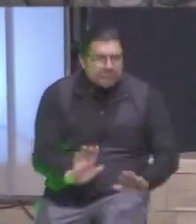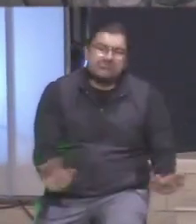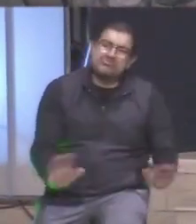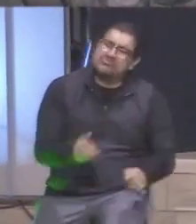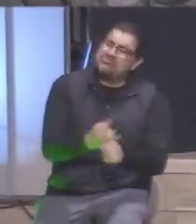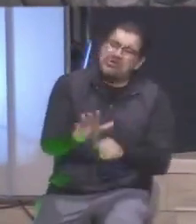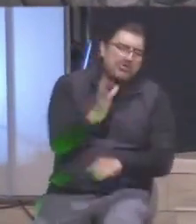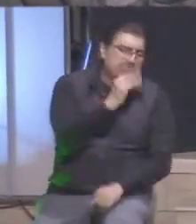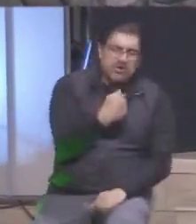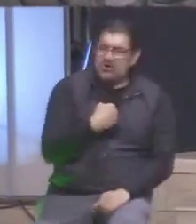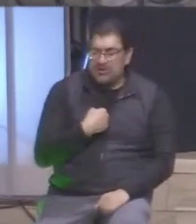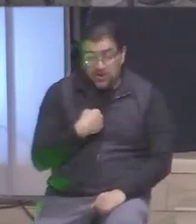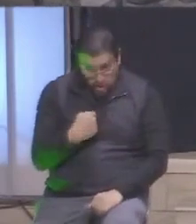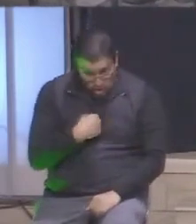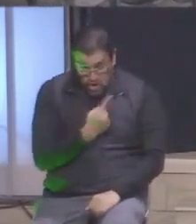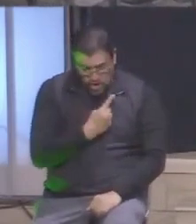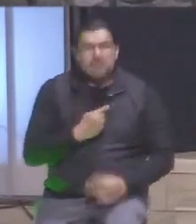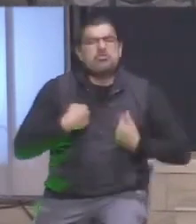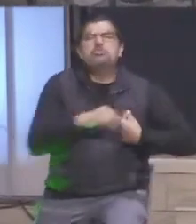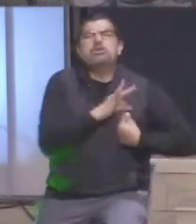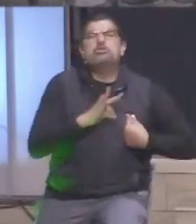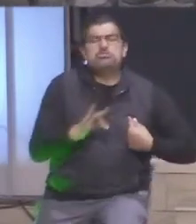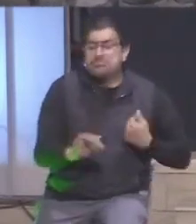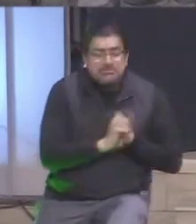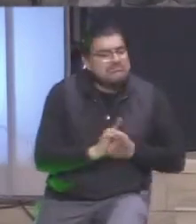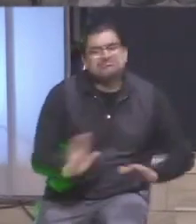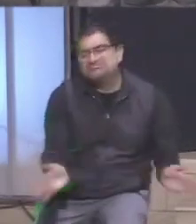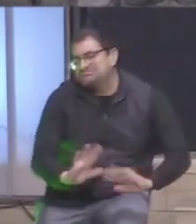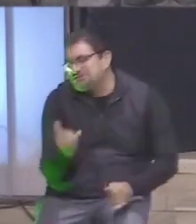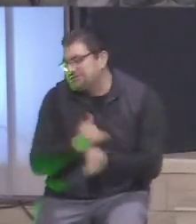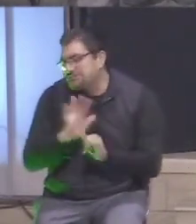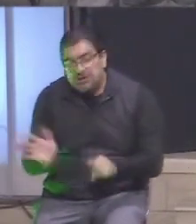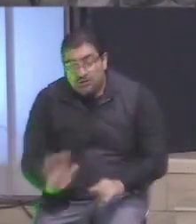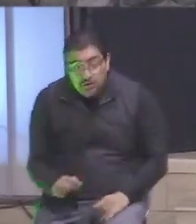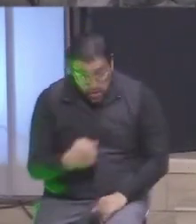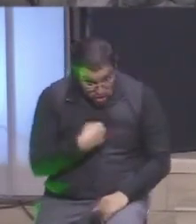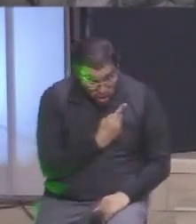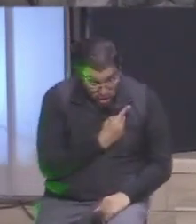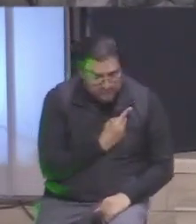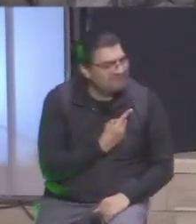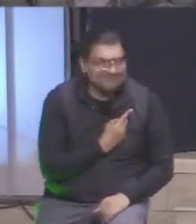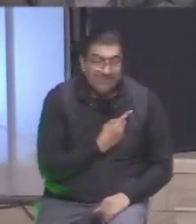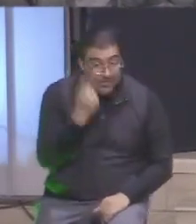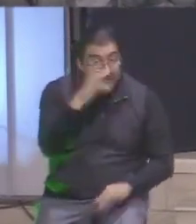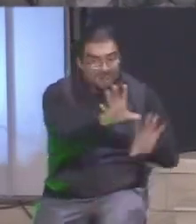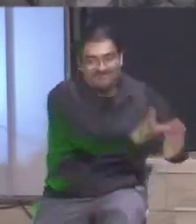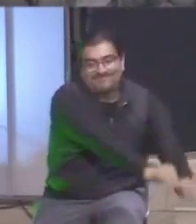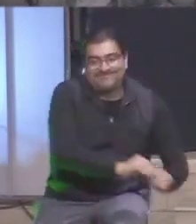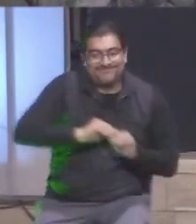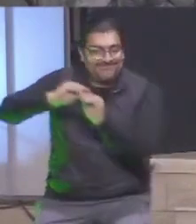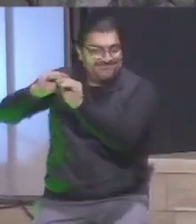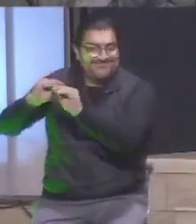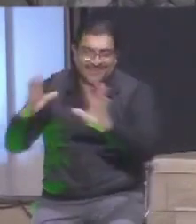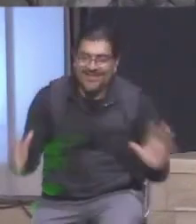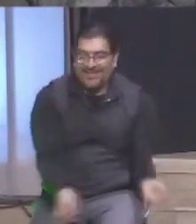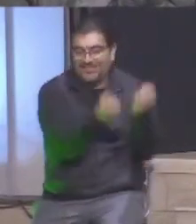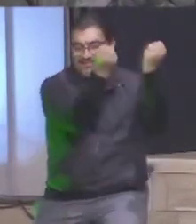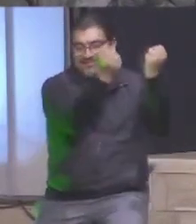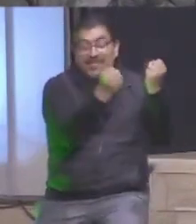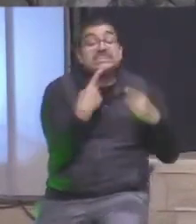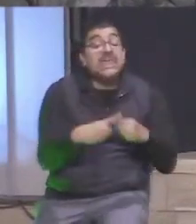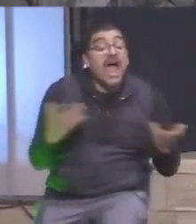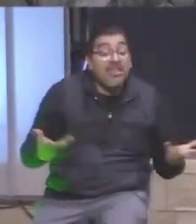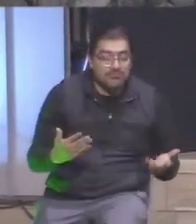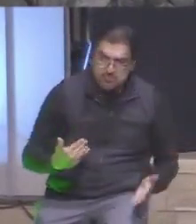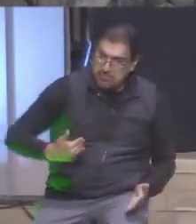Lago tú no puedes salir del lodo Dios te saca Quién hace el milagro Dios lo hace